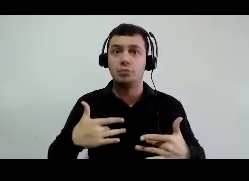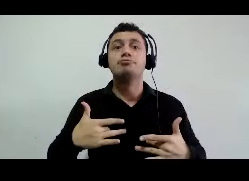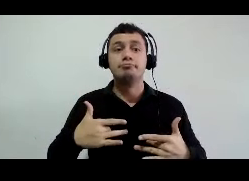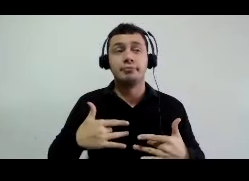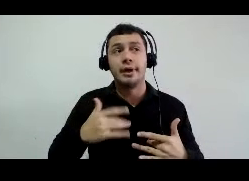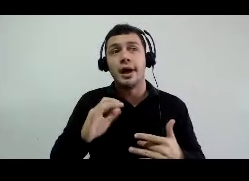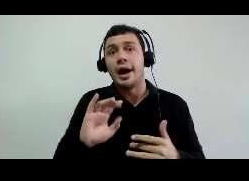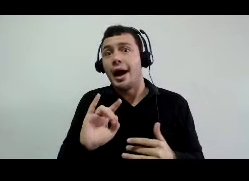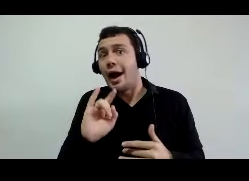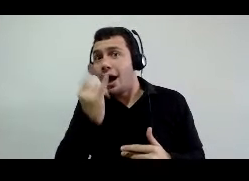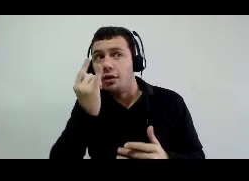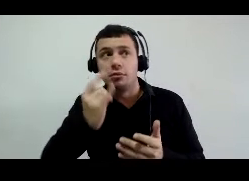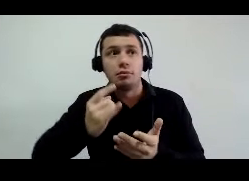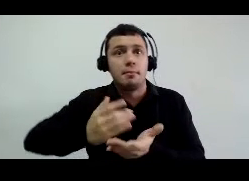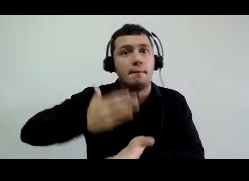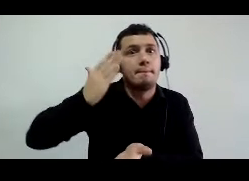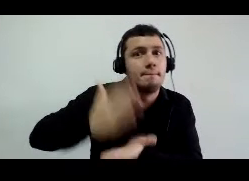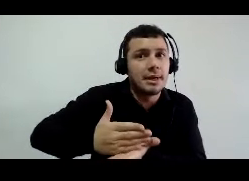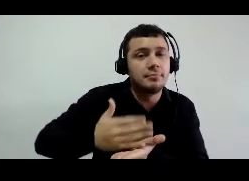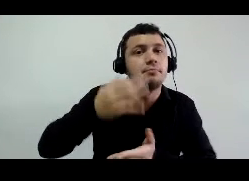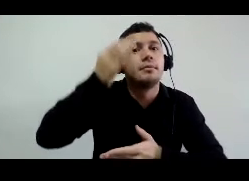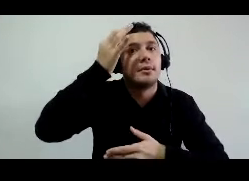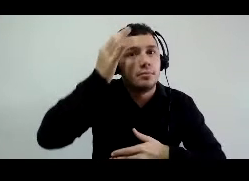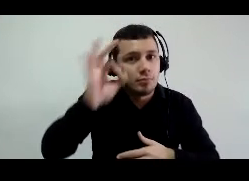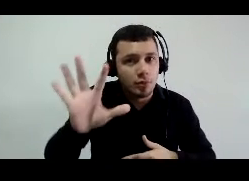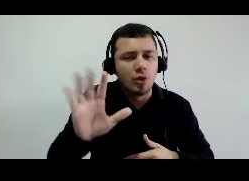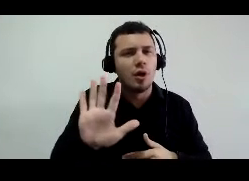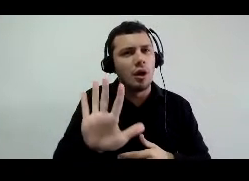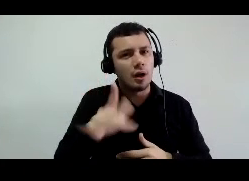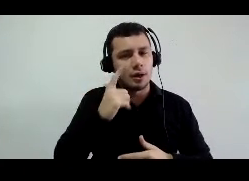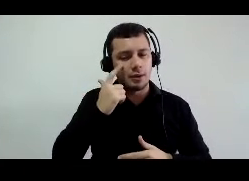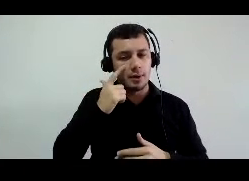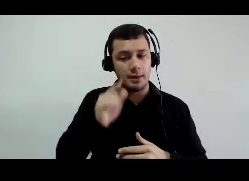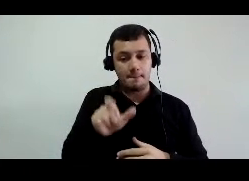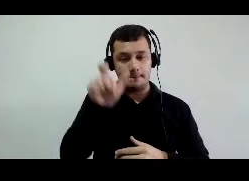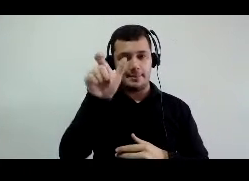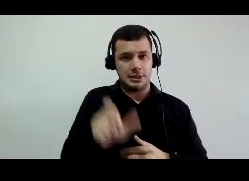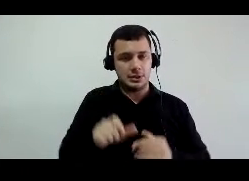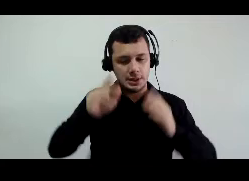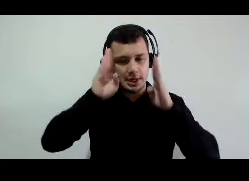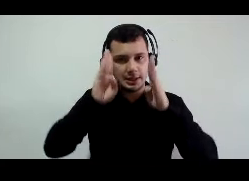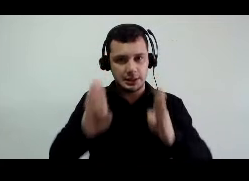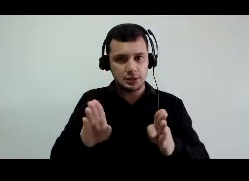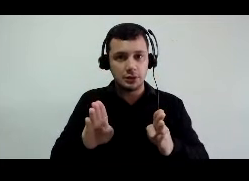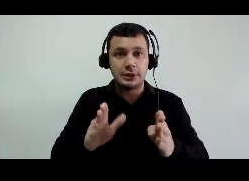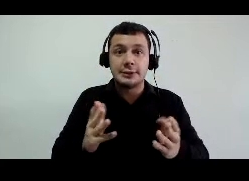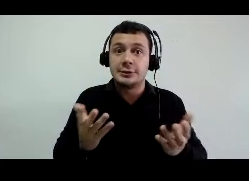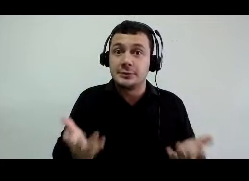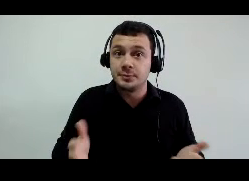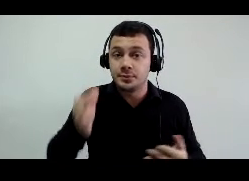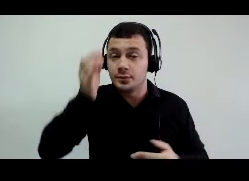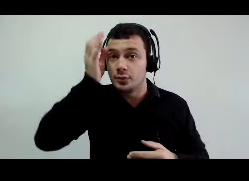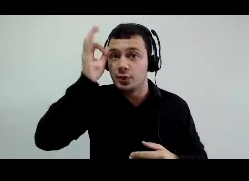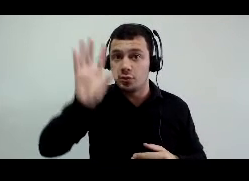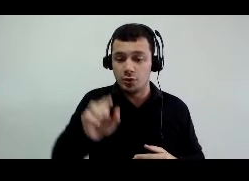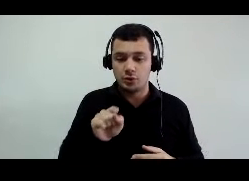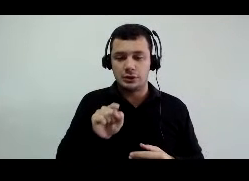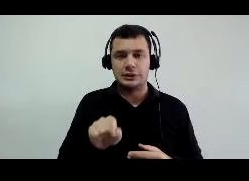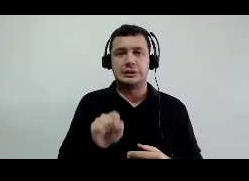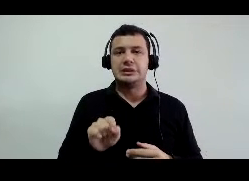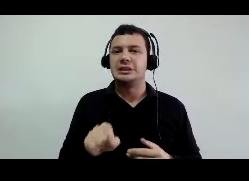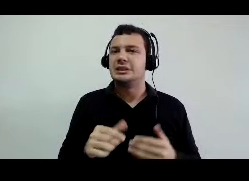Cada vez que nosotros atendemos a un paciente, existe la posibilidad de que se produzca un